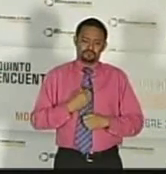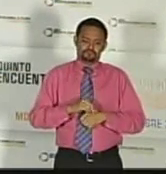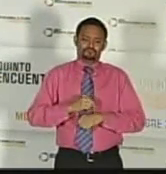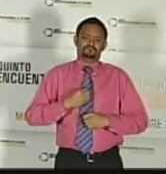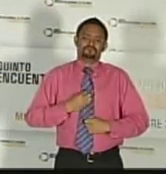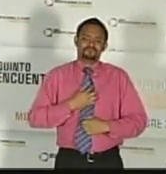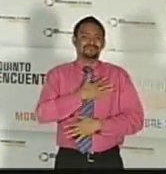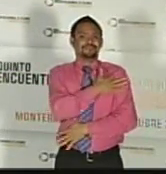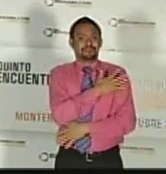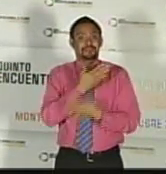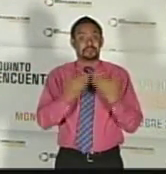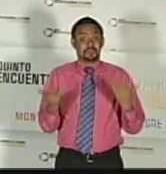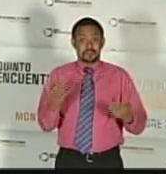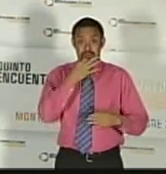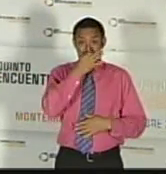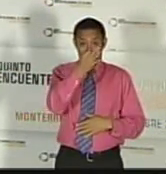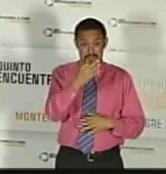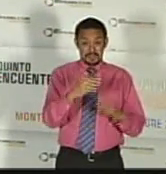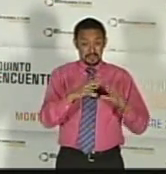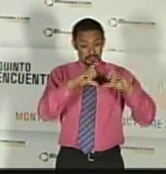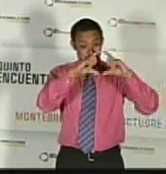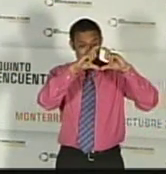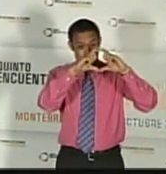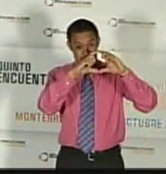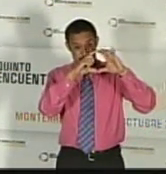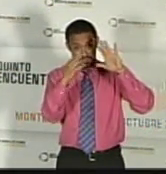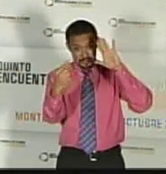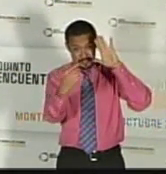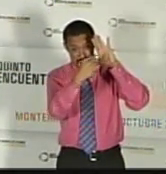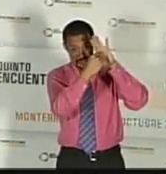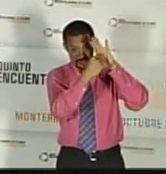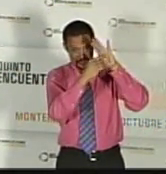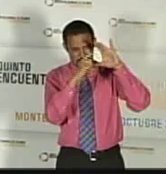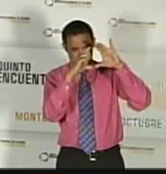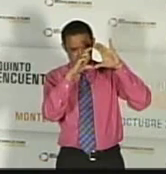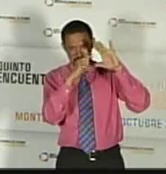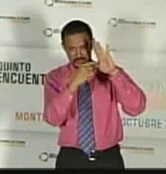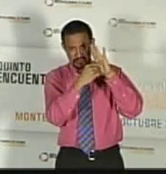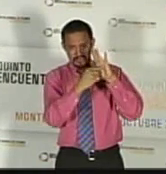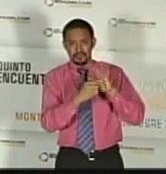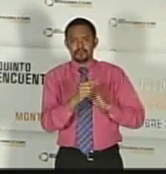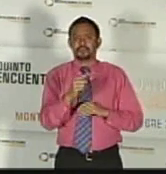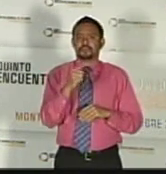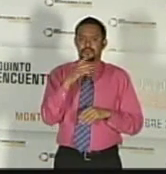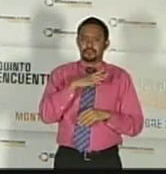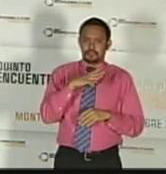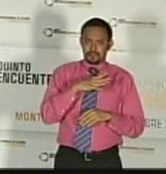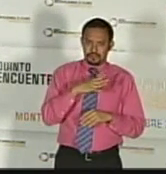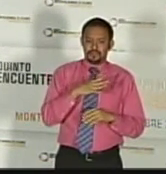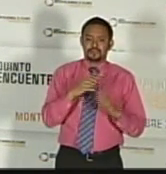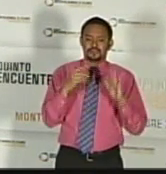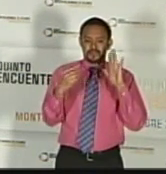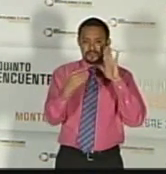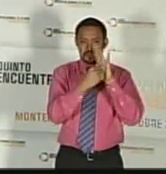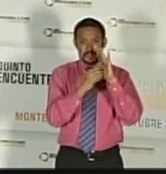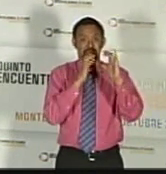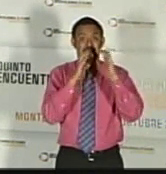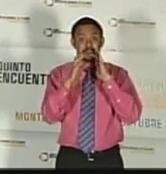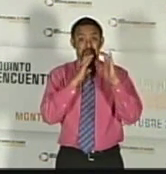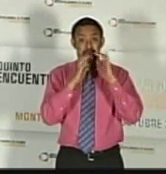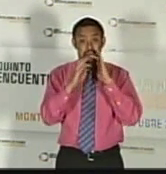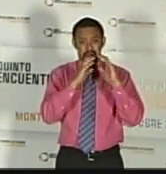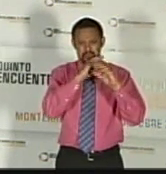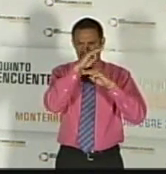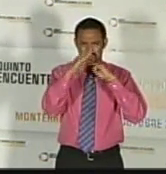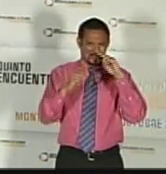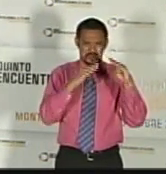emocionada de decirles que en el núcleo de esta rueda voy a tener un núcleo de comunicación global para las voces